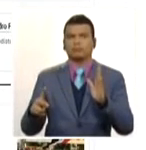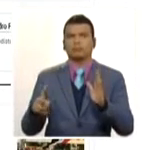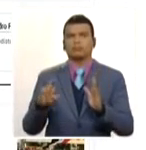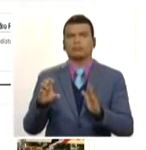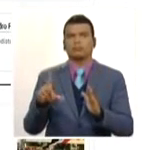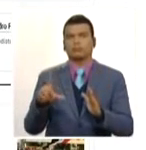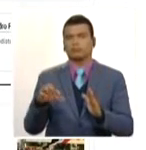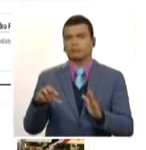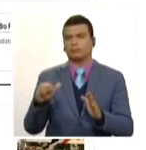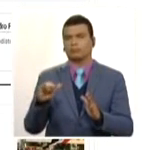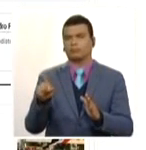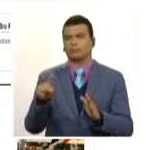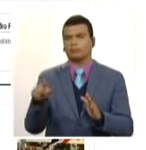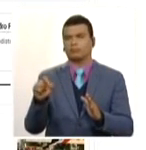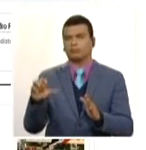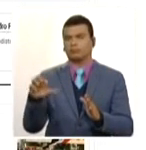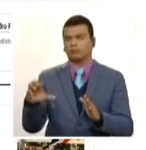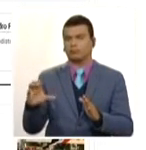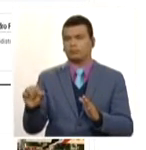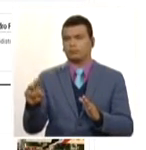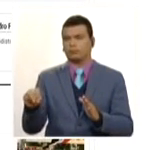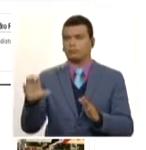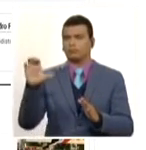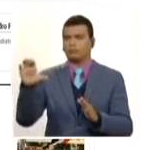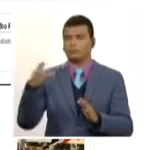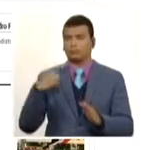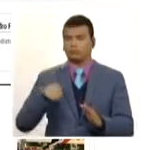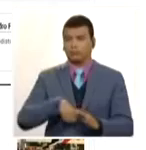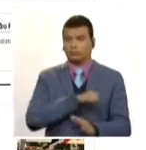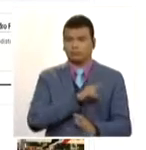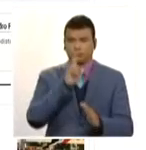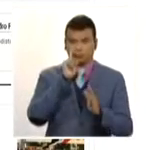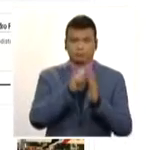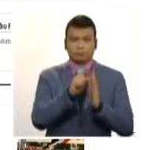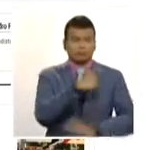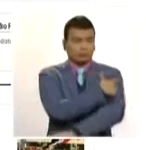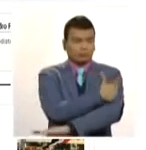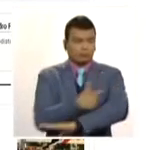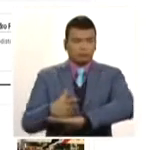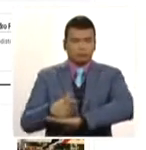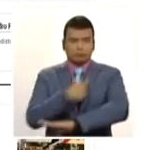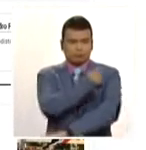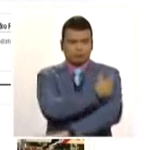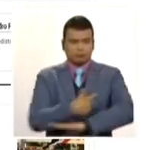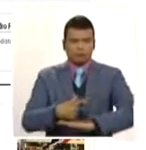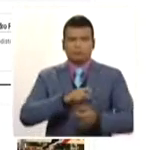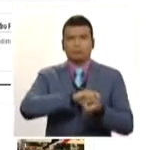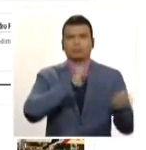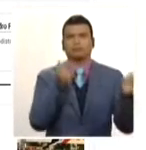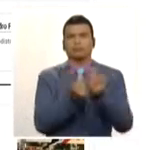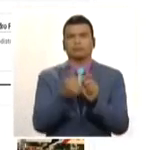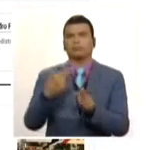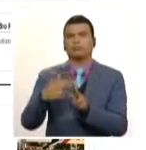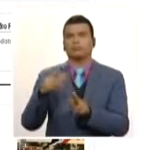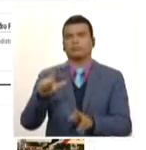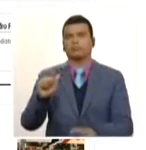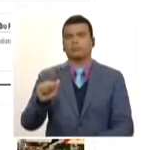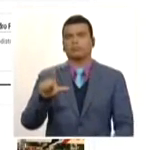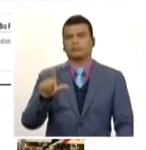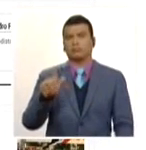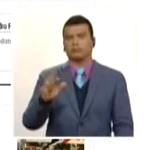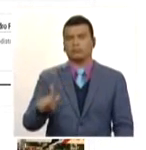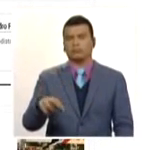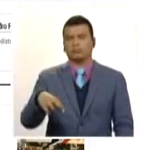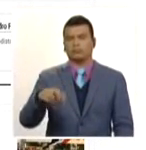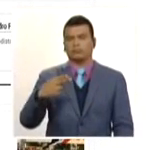tecnologiadeelpaís.com, este diario importante español, dice que Google se llamará Alphabet. La compañía tecnológica cambia su estructura corporativa, pero el buscador